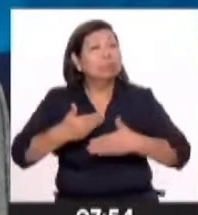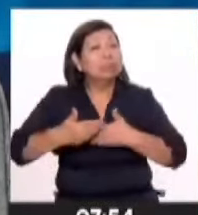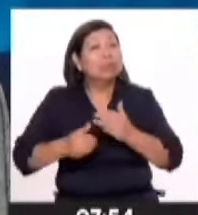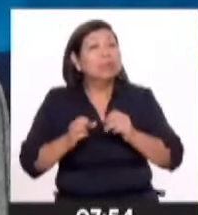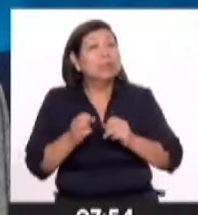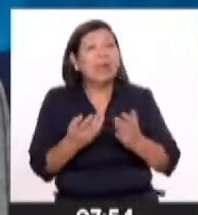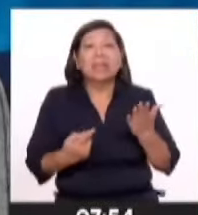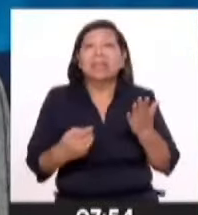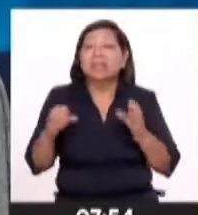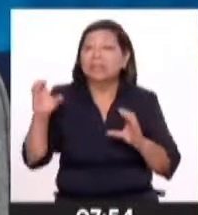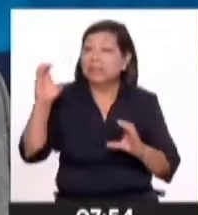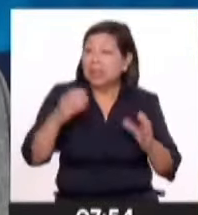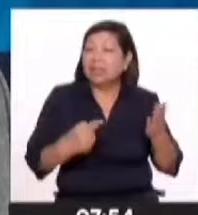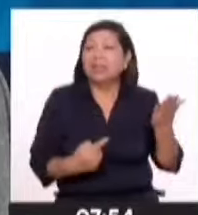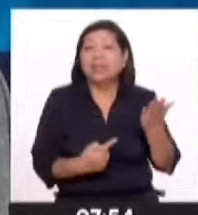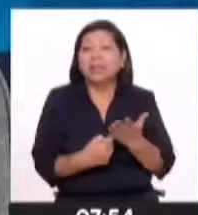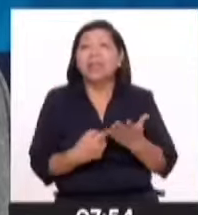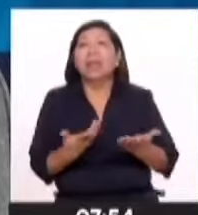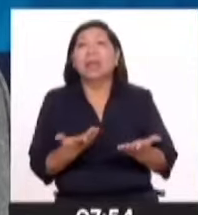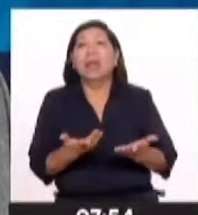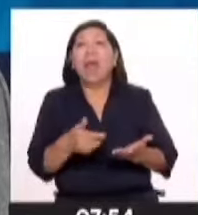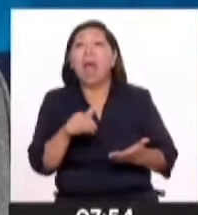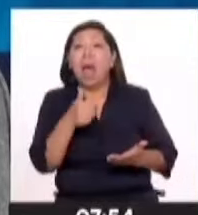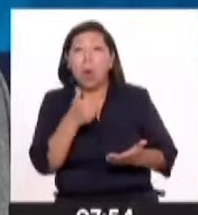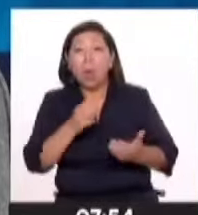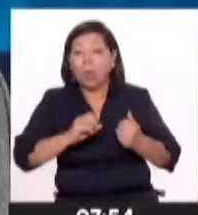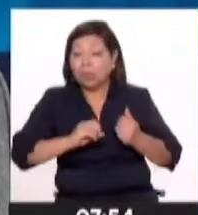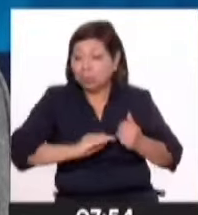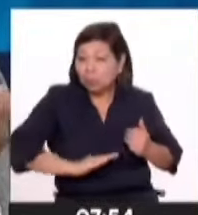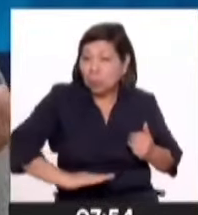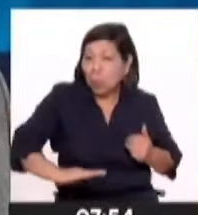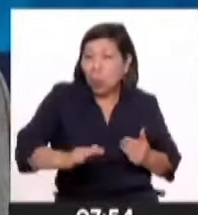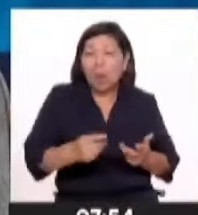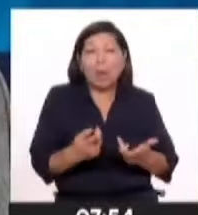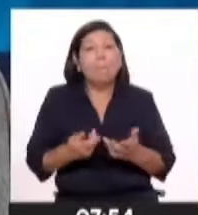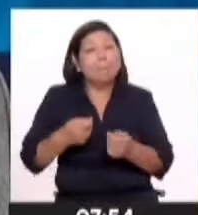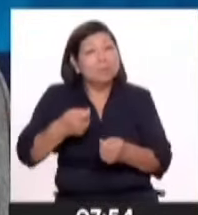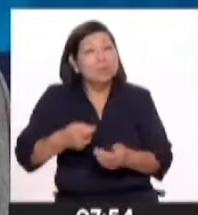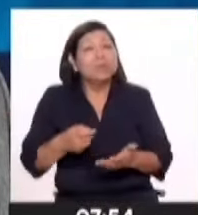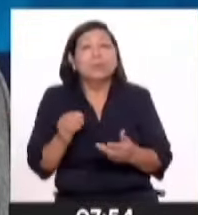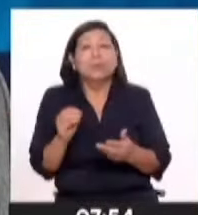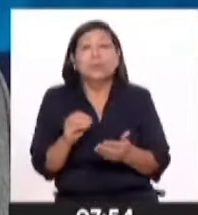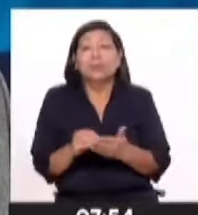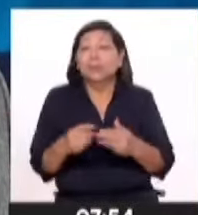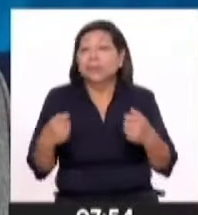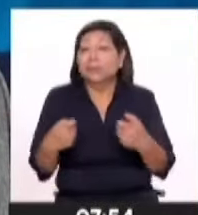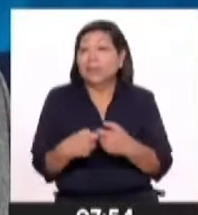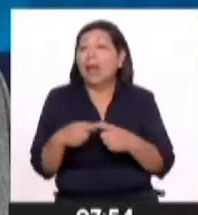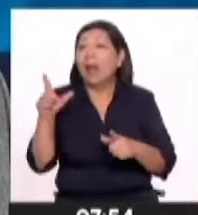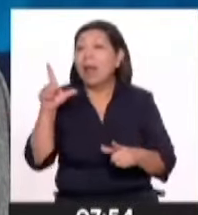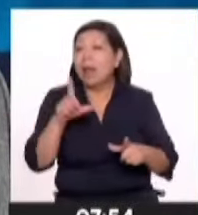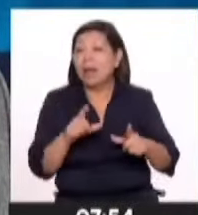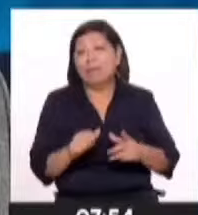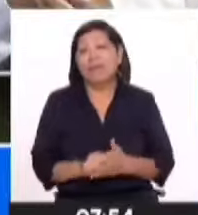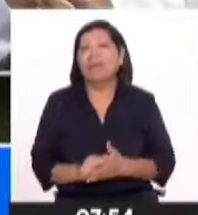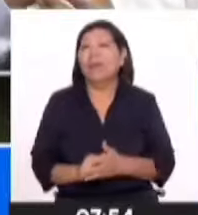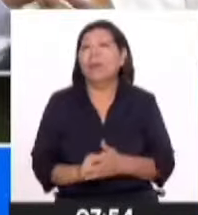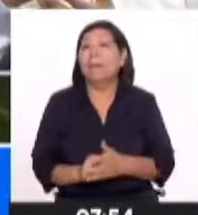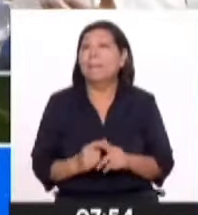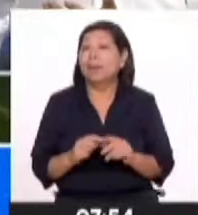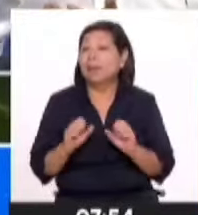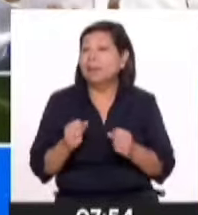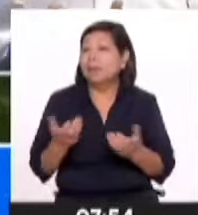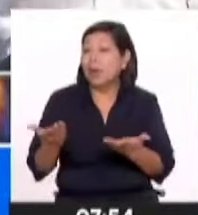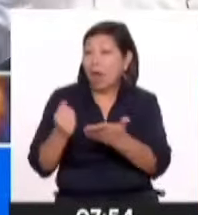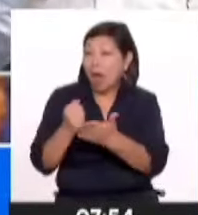ciencia y tecnología en suelos y aguas. Y uno de sus componentes justamente es de implementar esta red de laboratorios de suelos, que lo